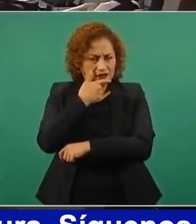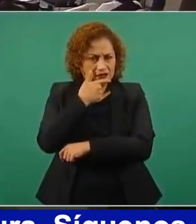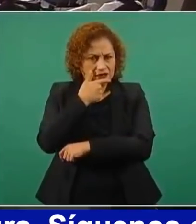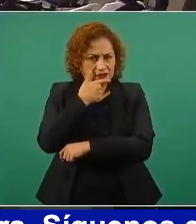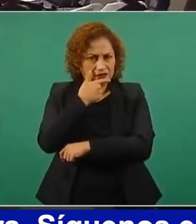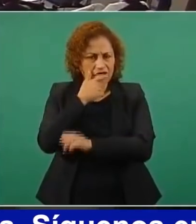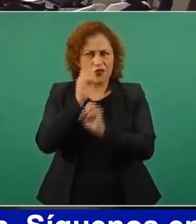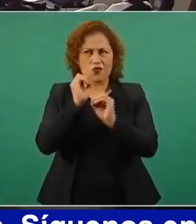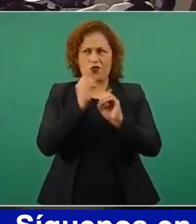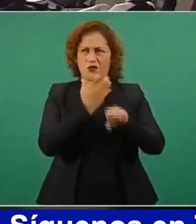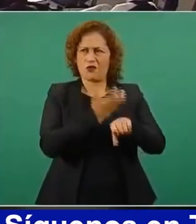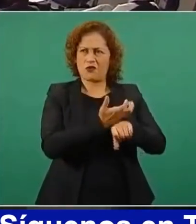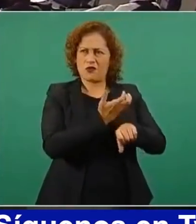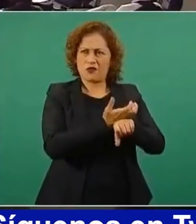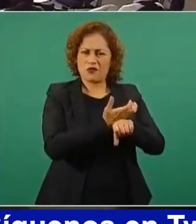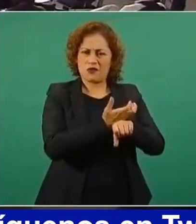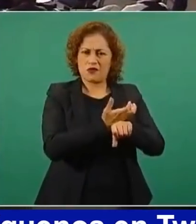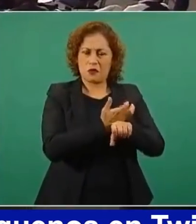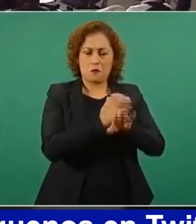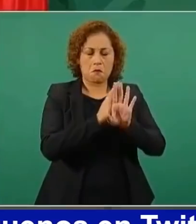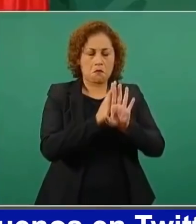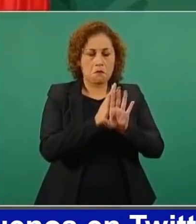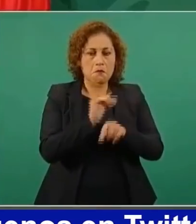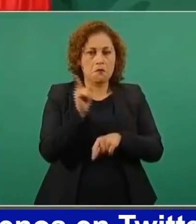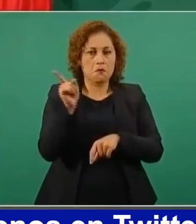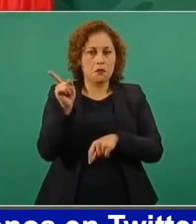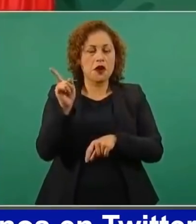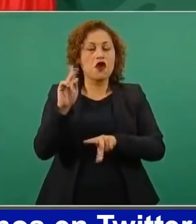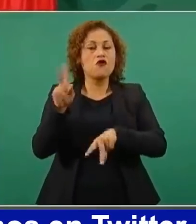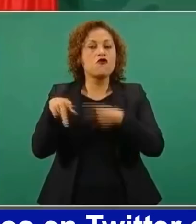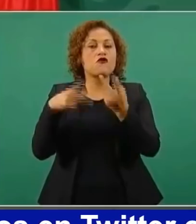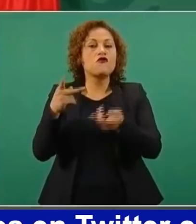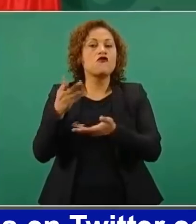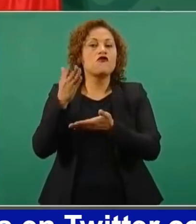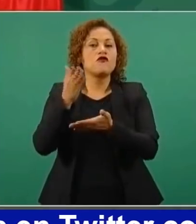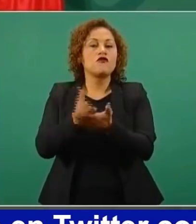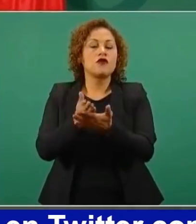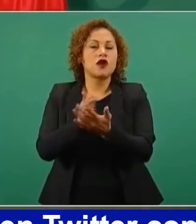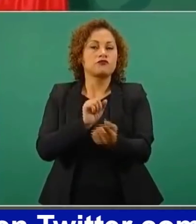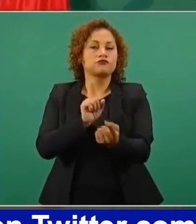o un estadounidense, hablar con la secretaria